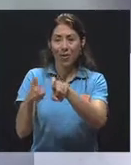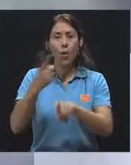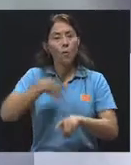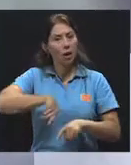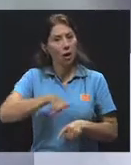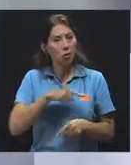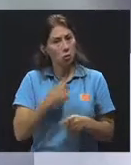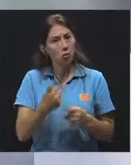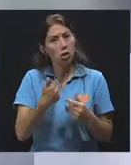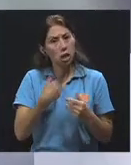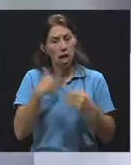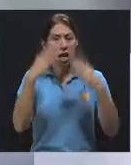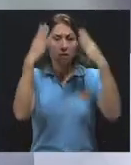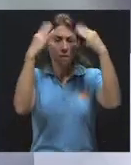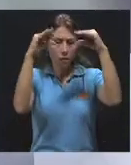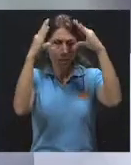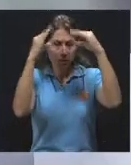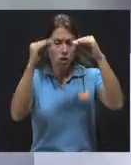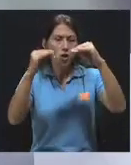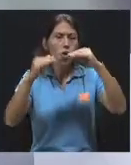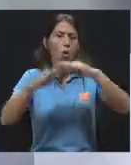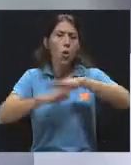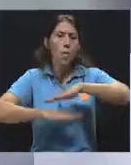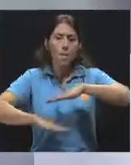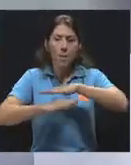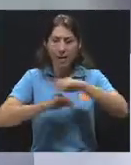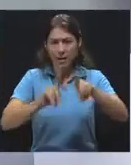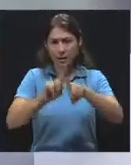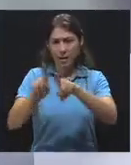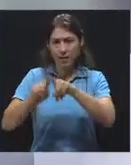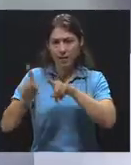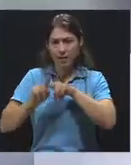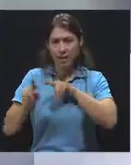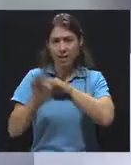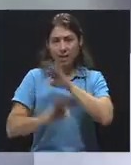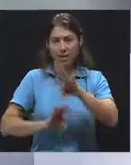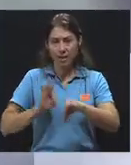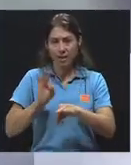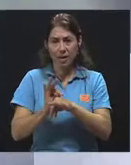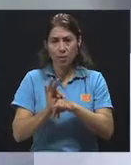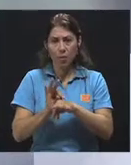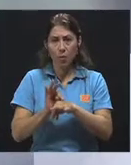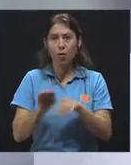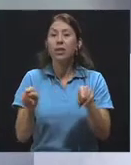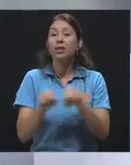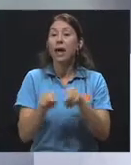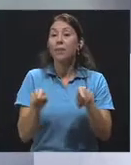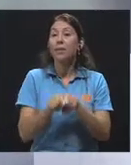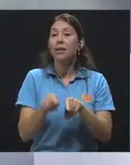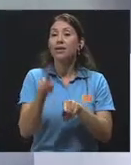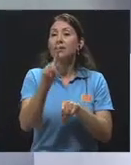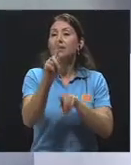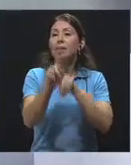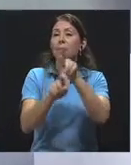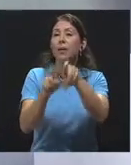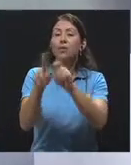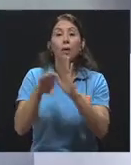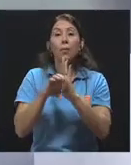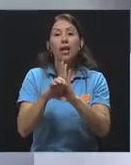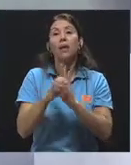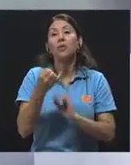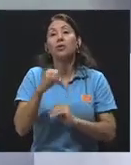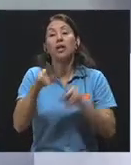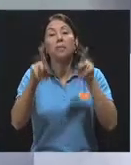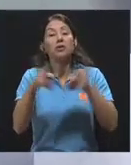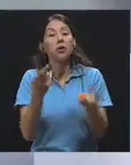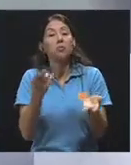levantando una línea de base para tener ahí información de varios tipos, se pregunta qué sabes, digamos, si es el de